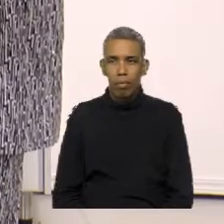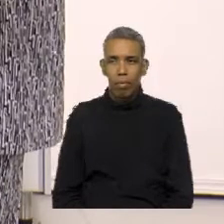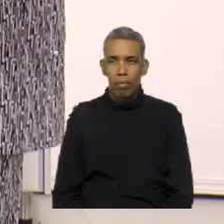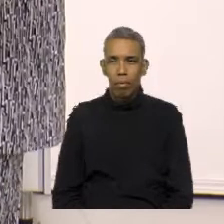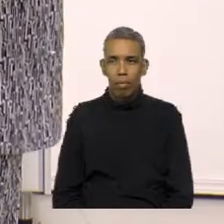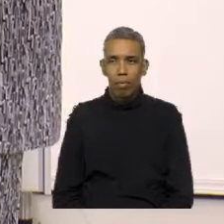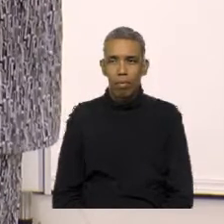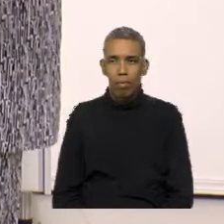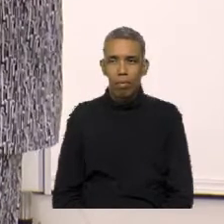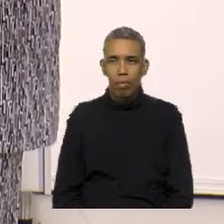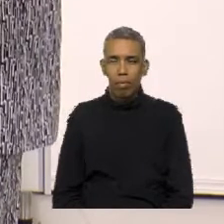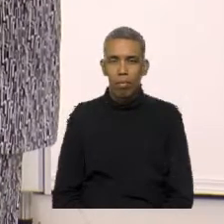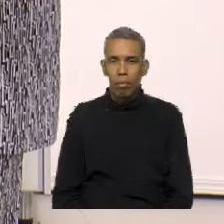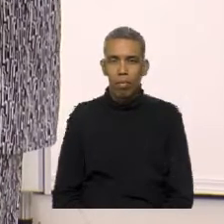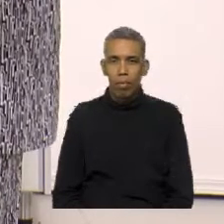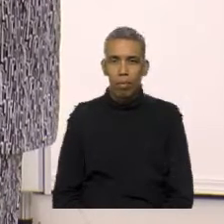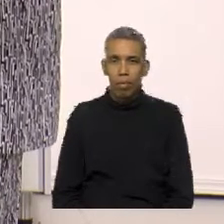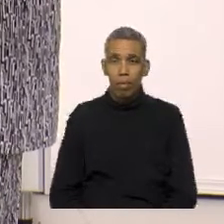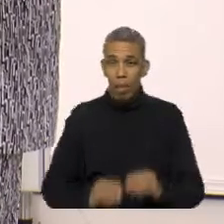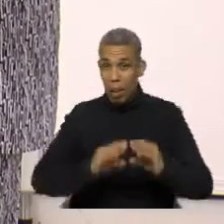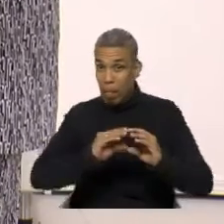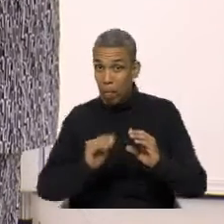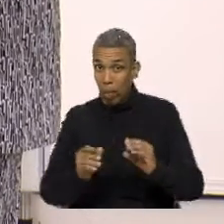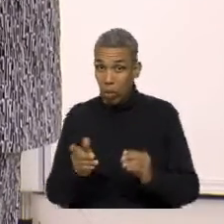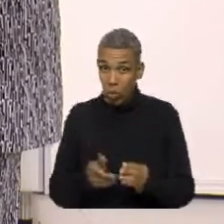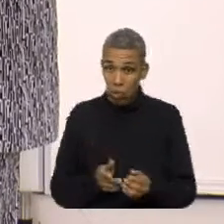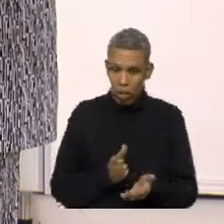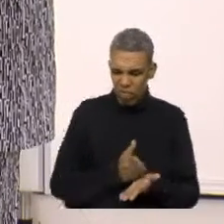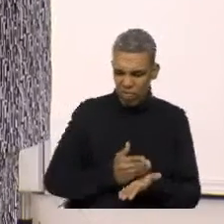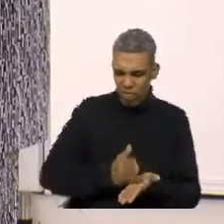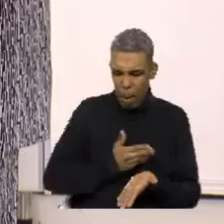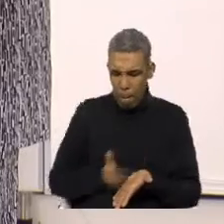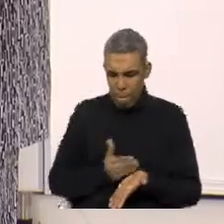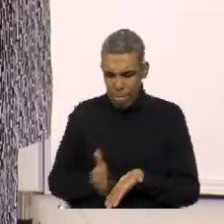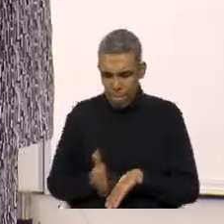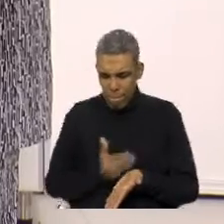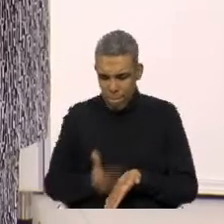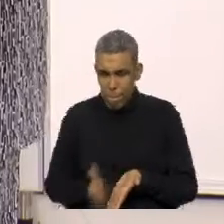muy fuerte, entonces no queremos de pronto que